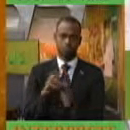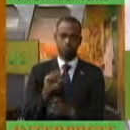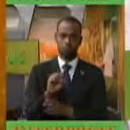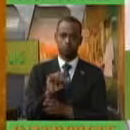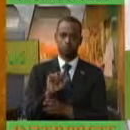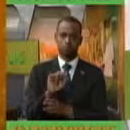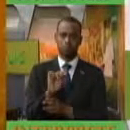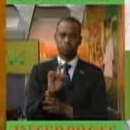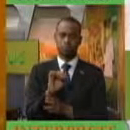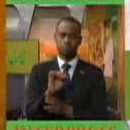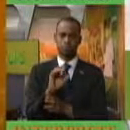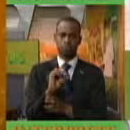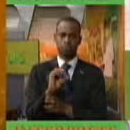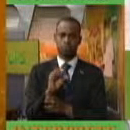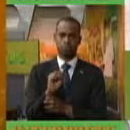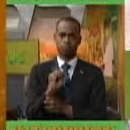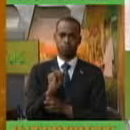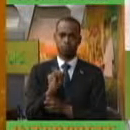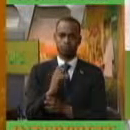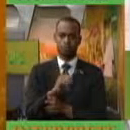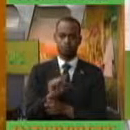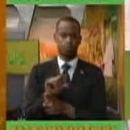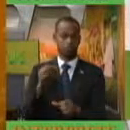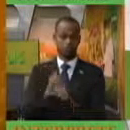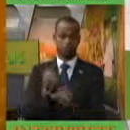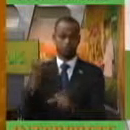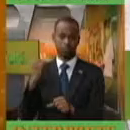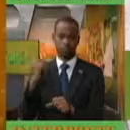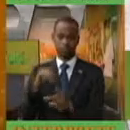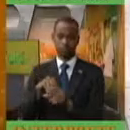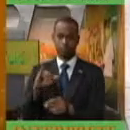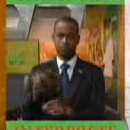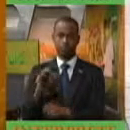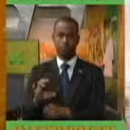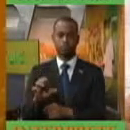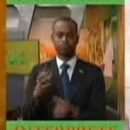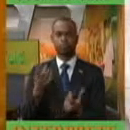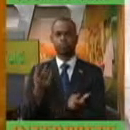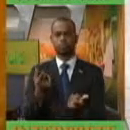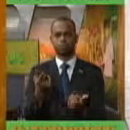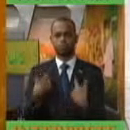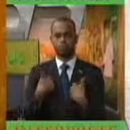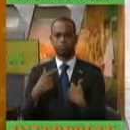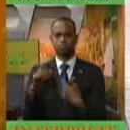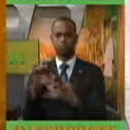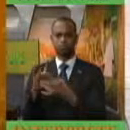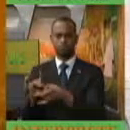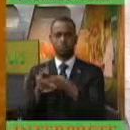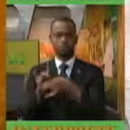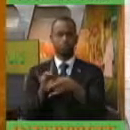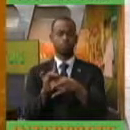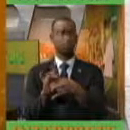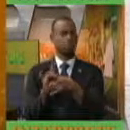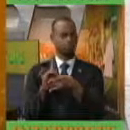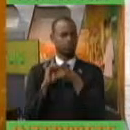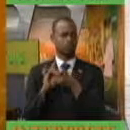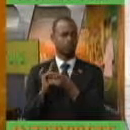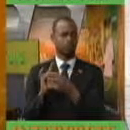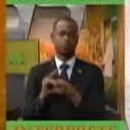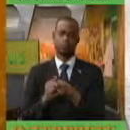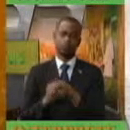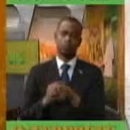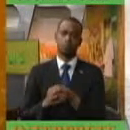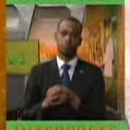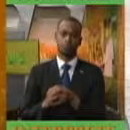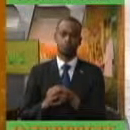Sandino Sánchez, que trabajaba en la Junta Central, tenemos bastante coinonía con la Junta y por